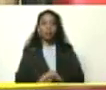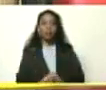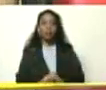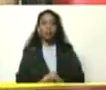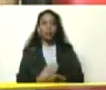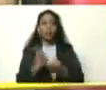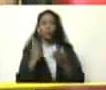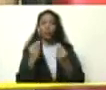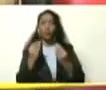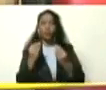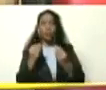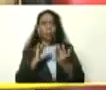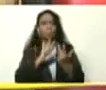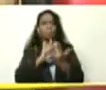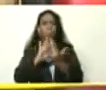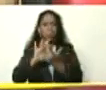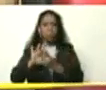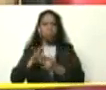mucha simpatía